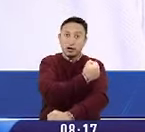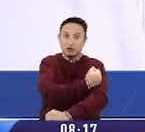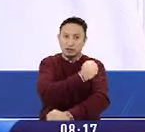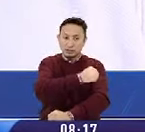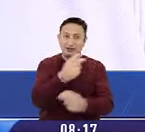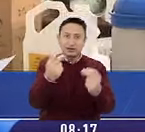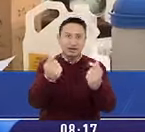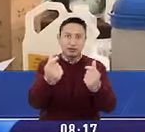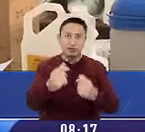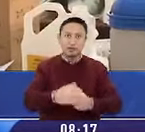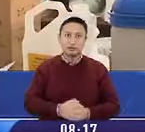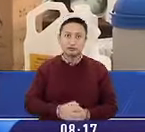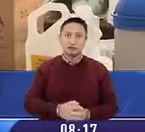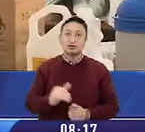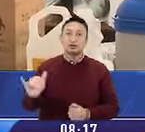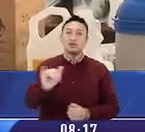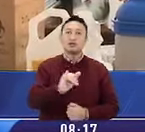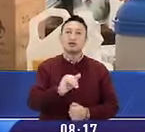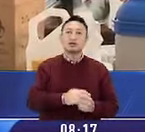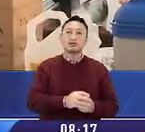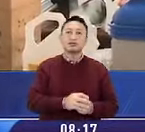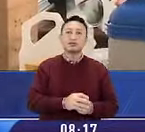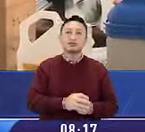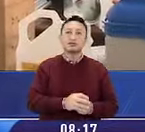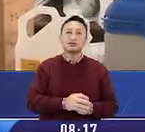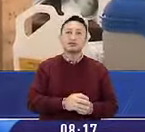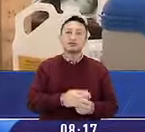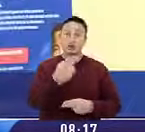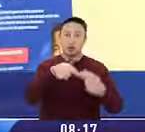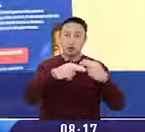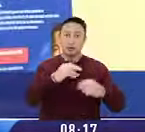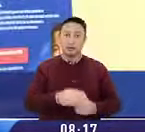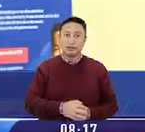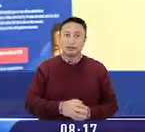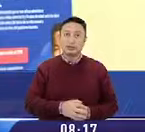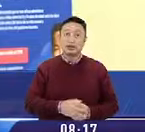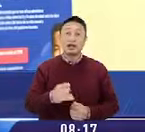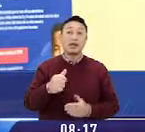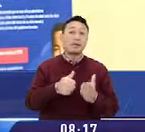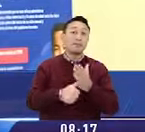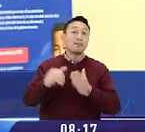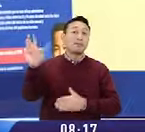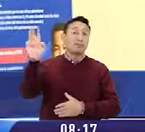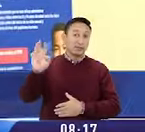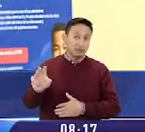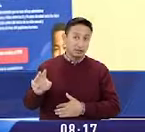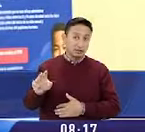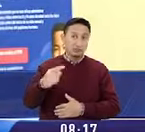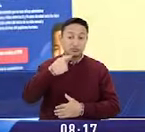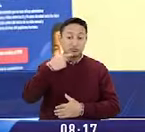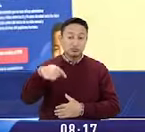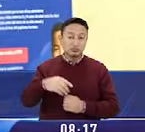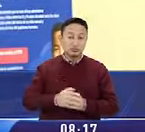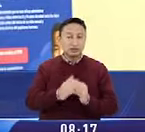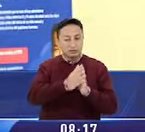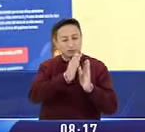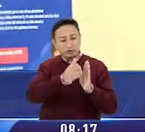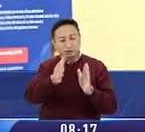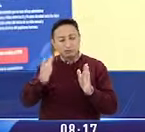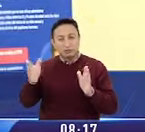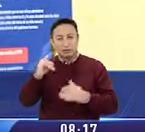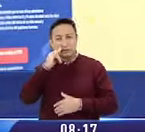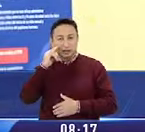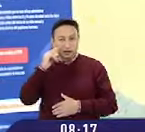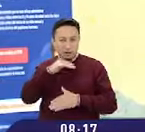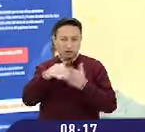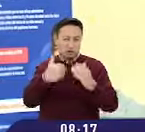a tiempo, al igual que las dosis del esquema regular. El Ministerio ha enfatizado su esquema regular en los niños y